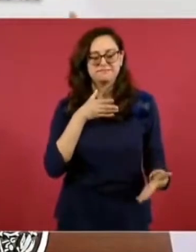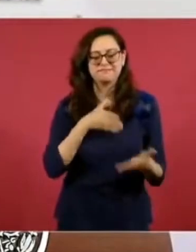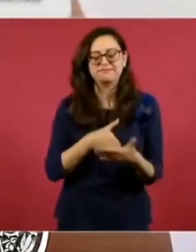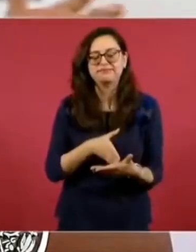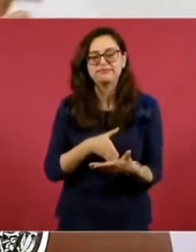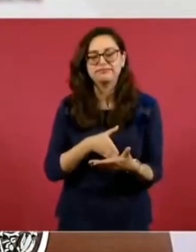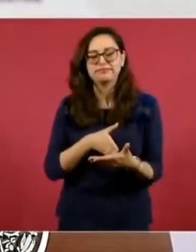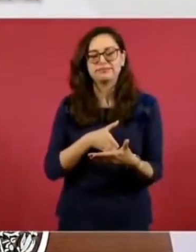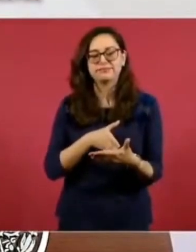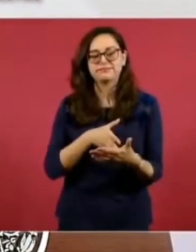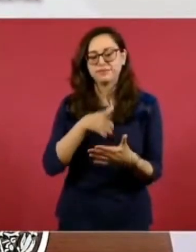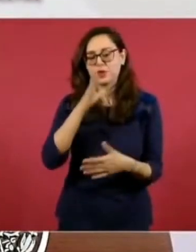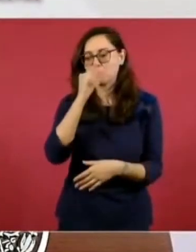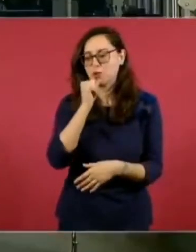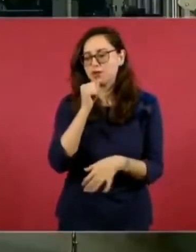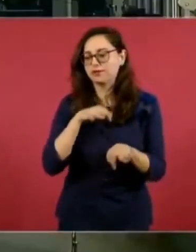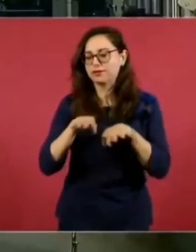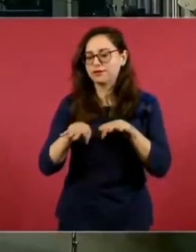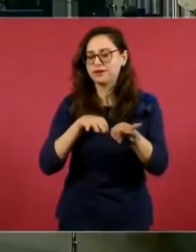ahora